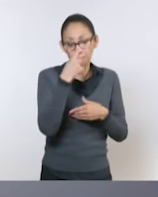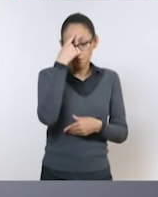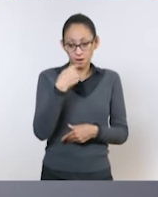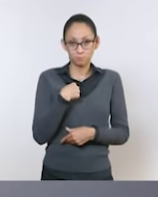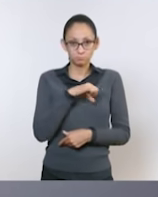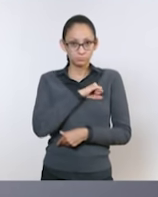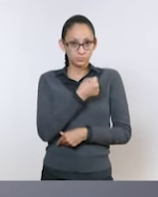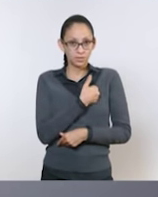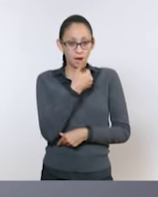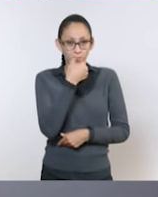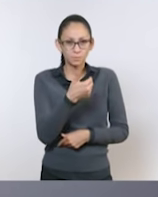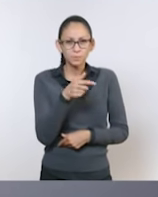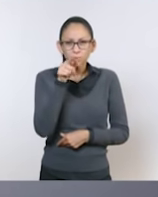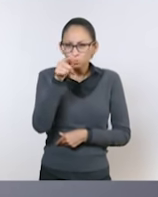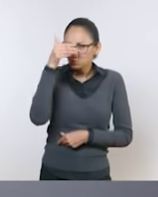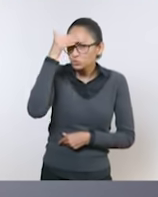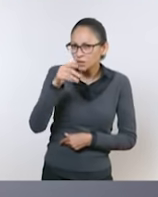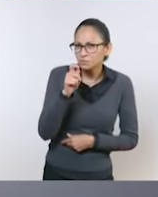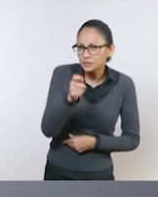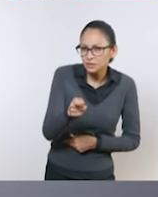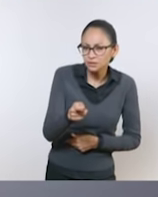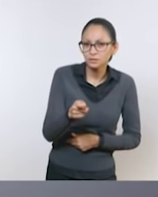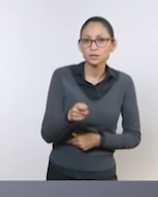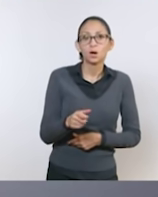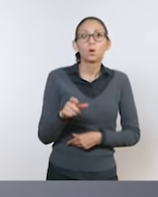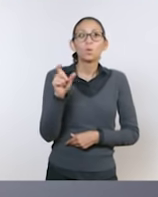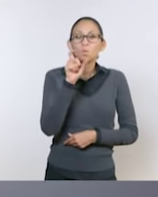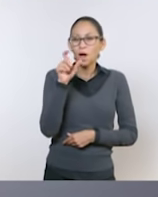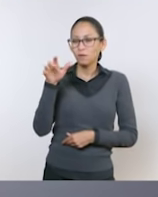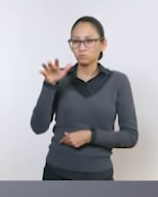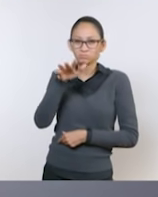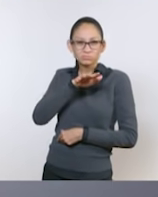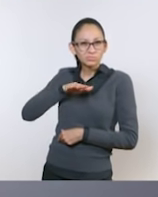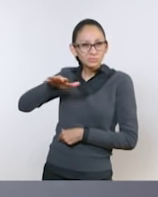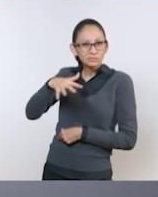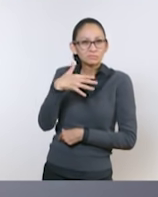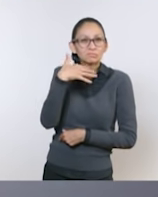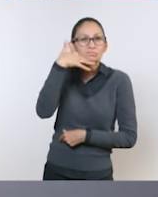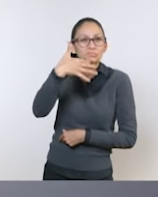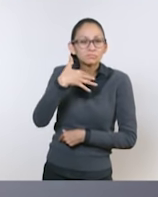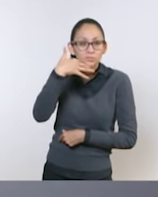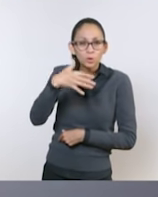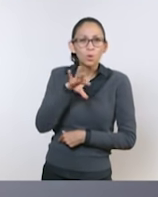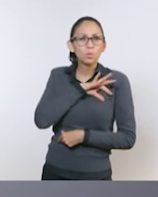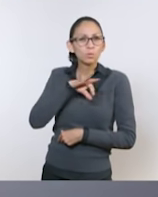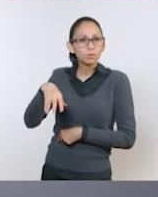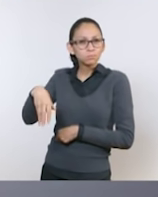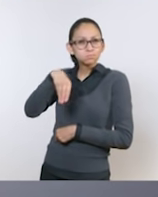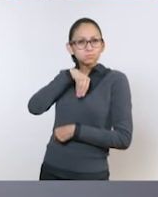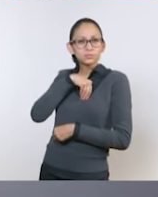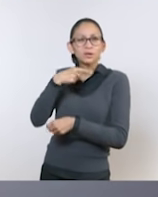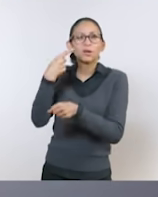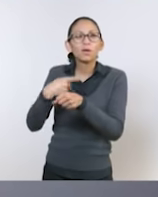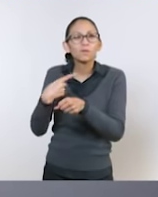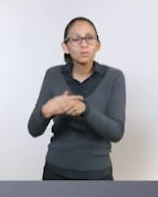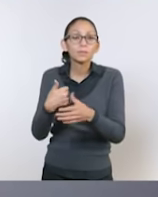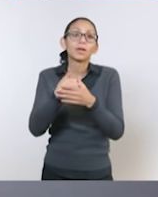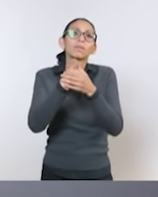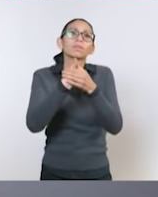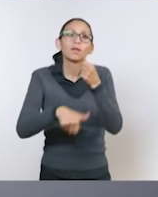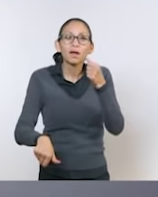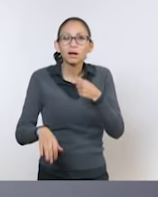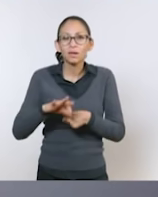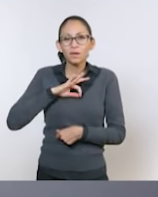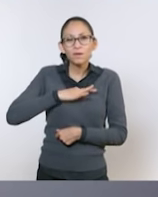para tener una buena salud. ¿Sabías que las malas condiciones ambientales pueden generar